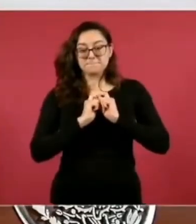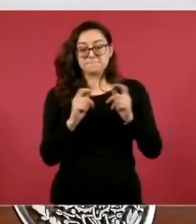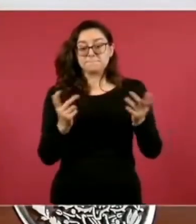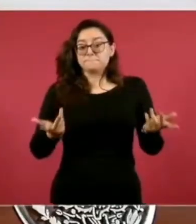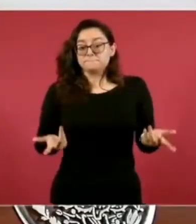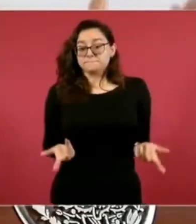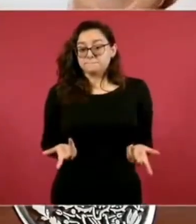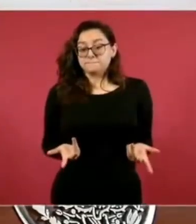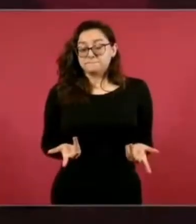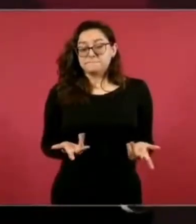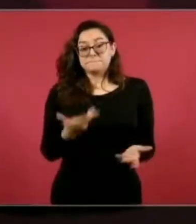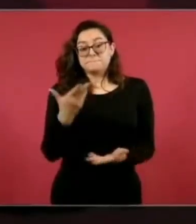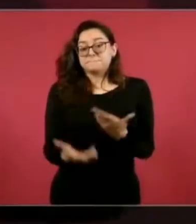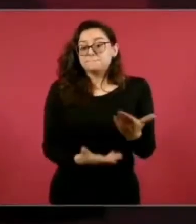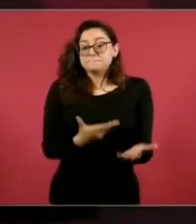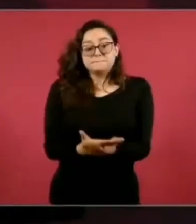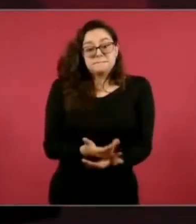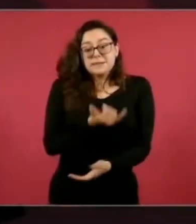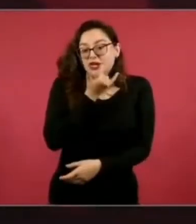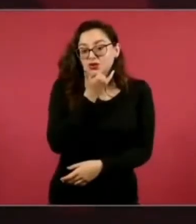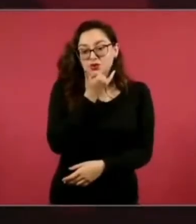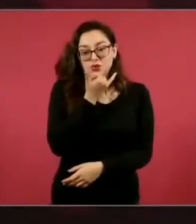y ofrezco disculpa,